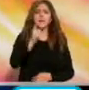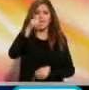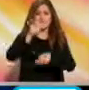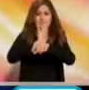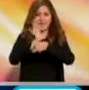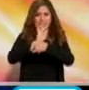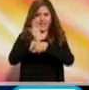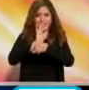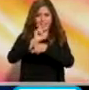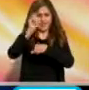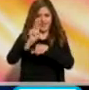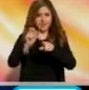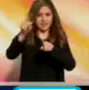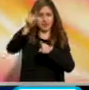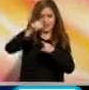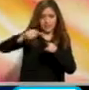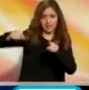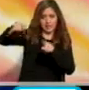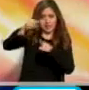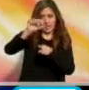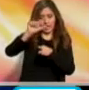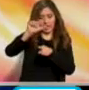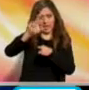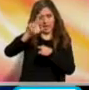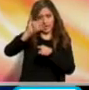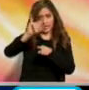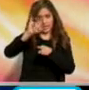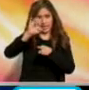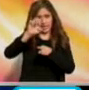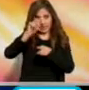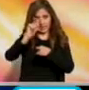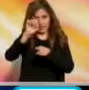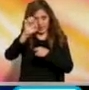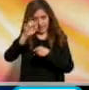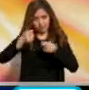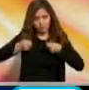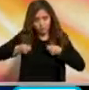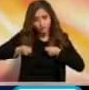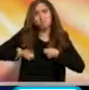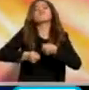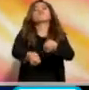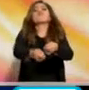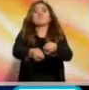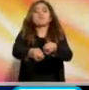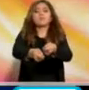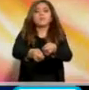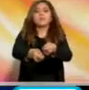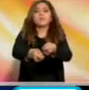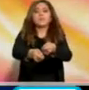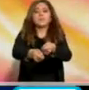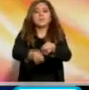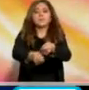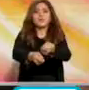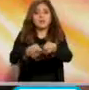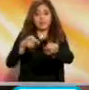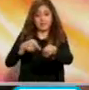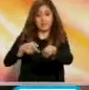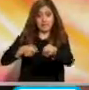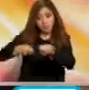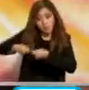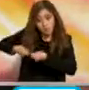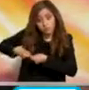Sí. usaban un ariete Sí, para romper, ¿sí? Y entrar. Ok. Entonces, el ariete